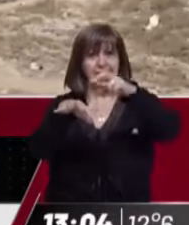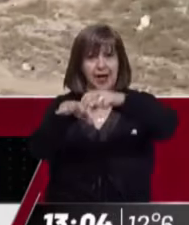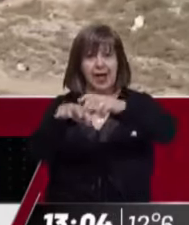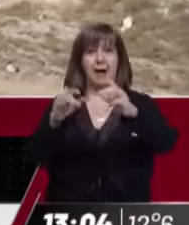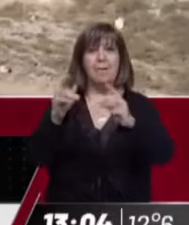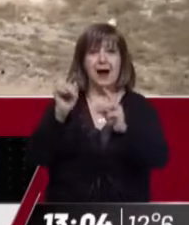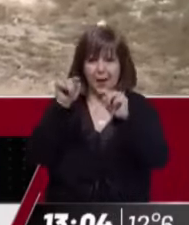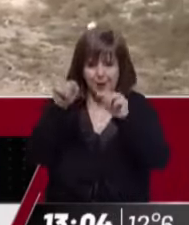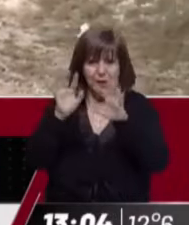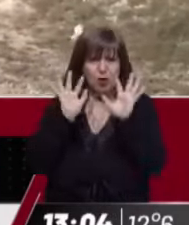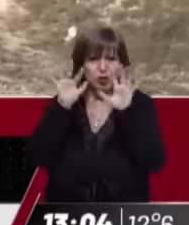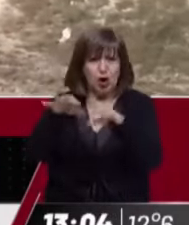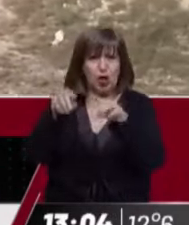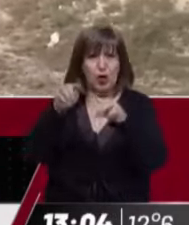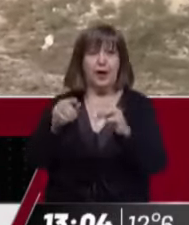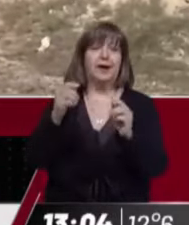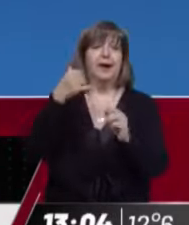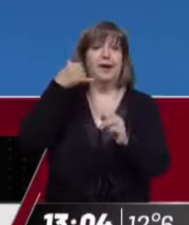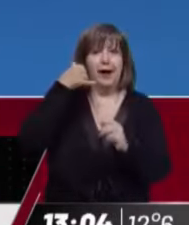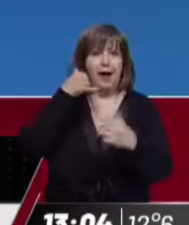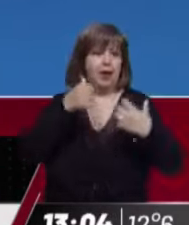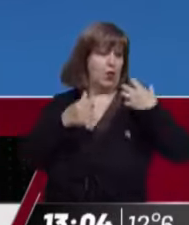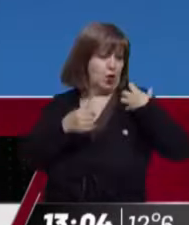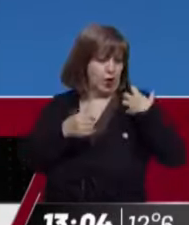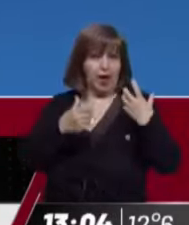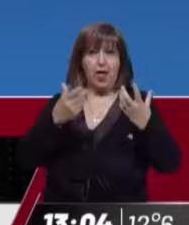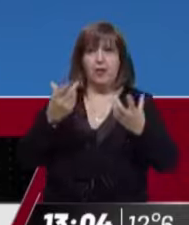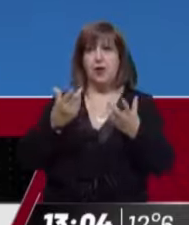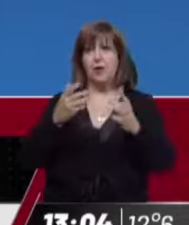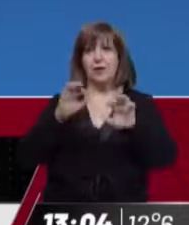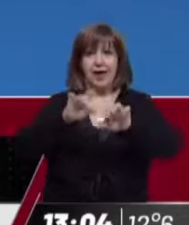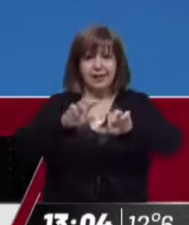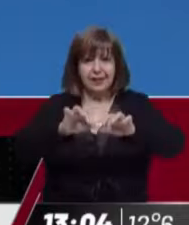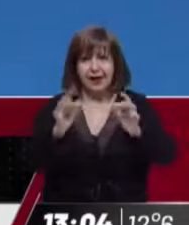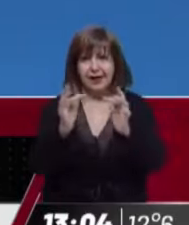internet, conectividad de radios, bases de datos,